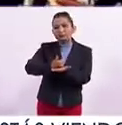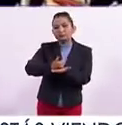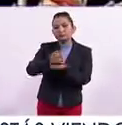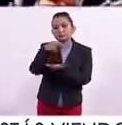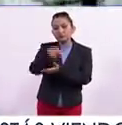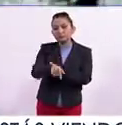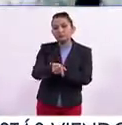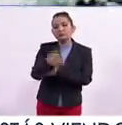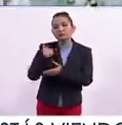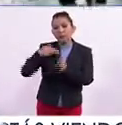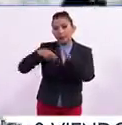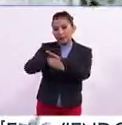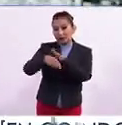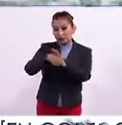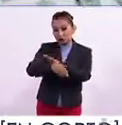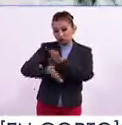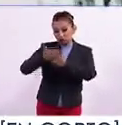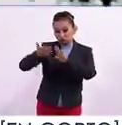ahí en